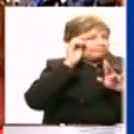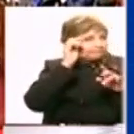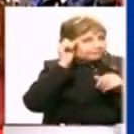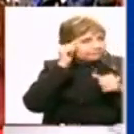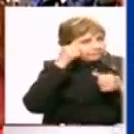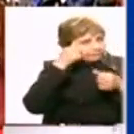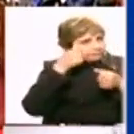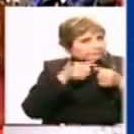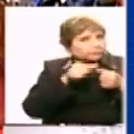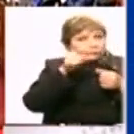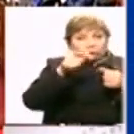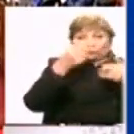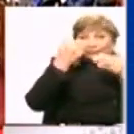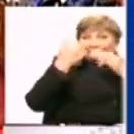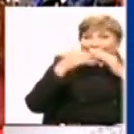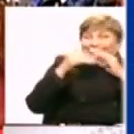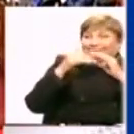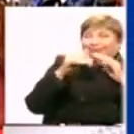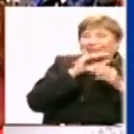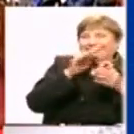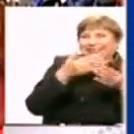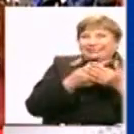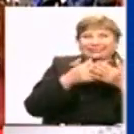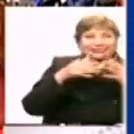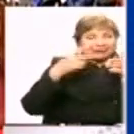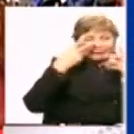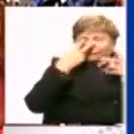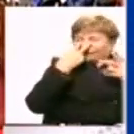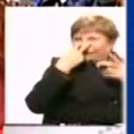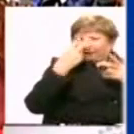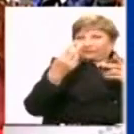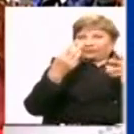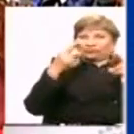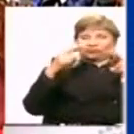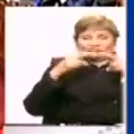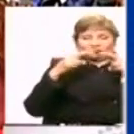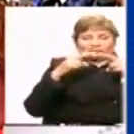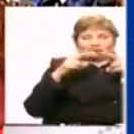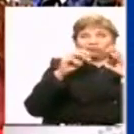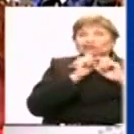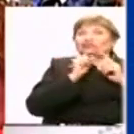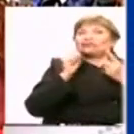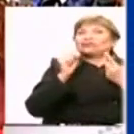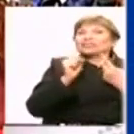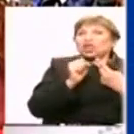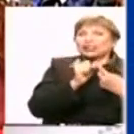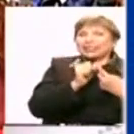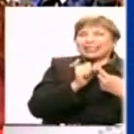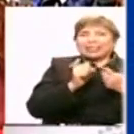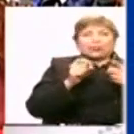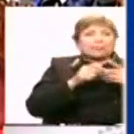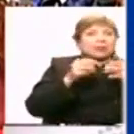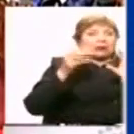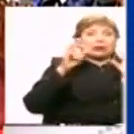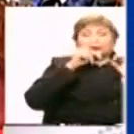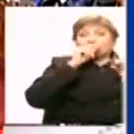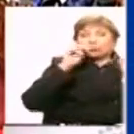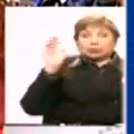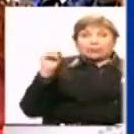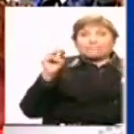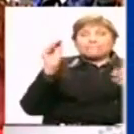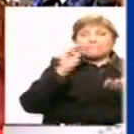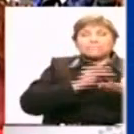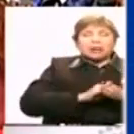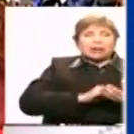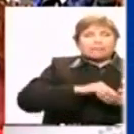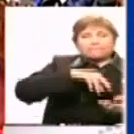añejas, ¿eh? En los audios estos que han circulado de Junín, de los dinámicos del centro, lo que escuchas es, ¿y esta de qué partido